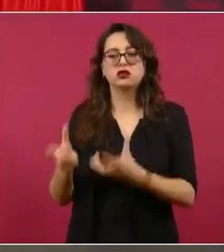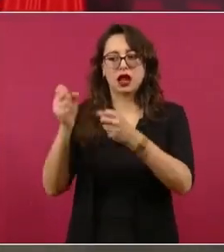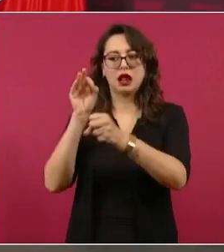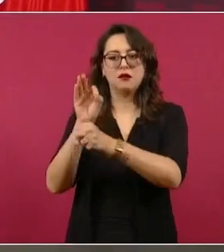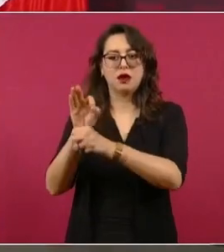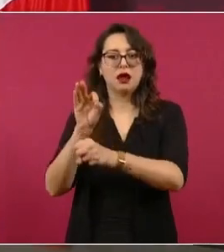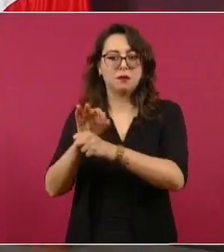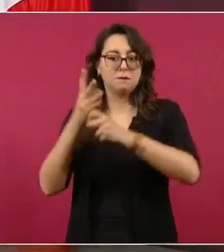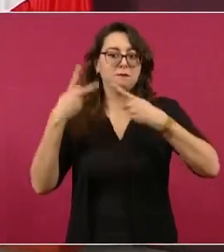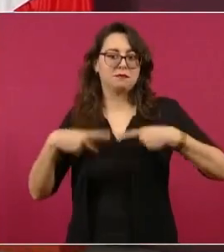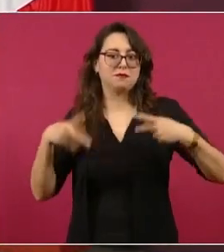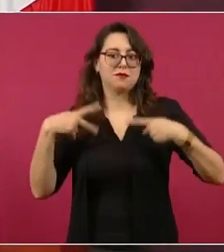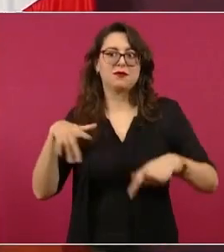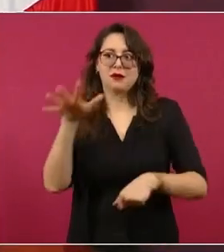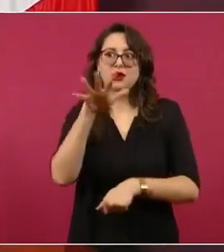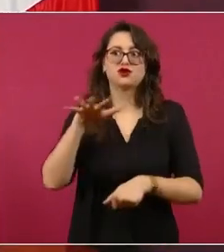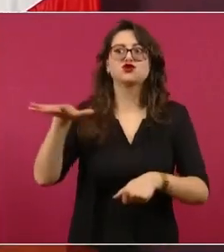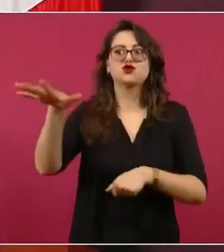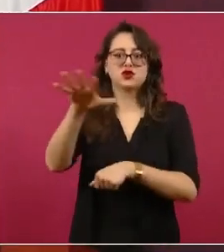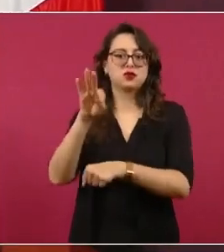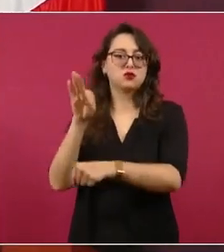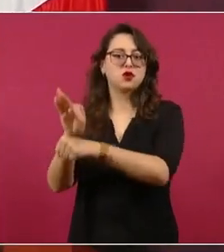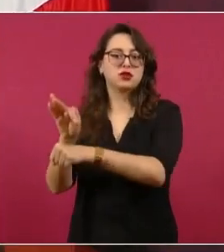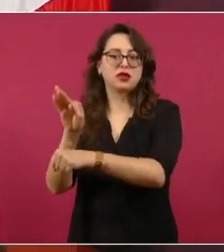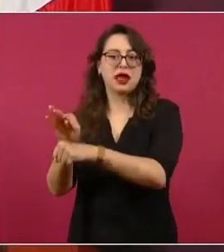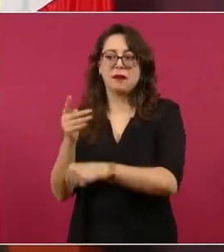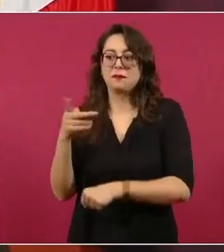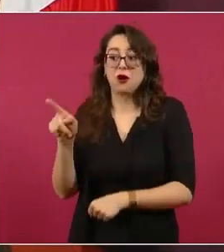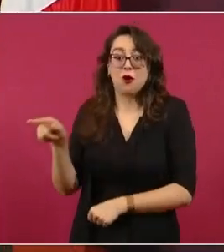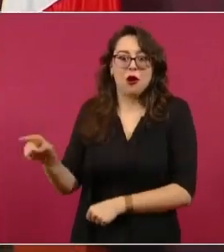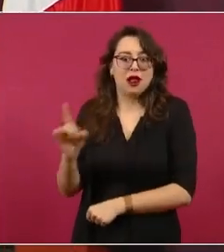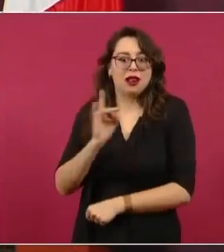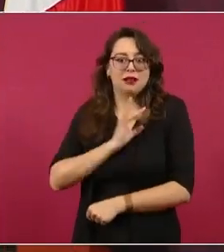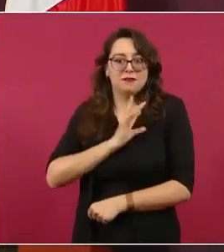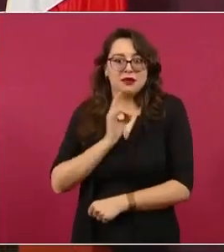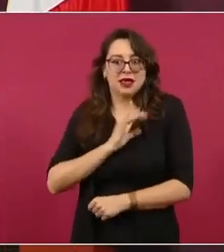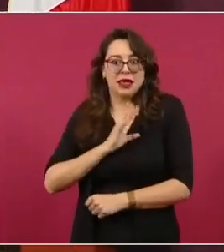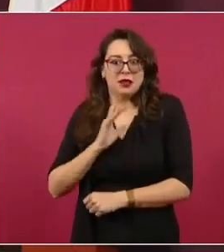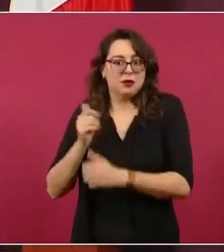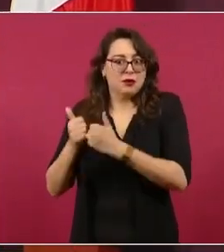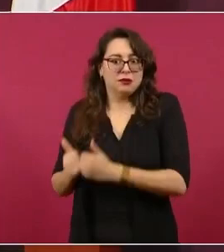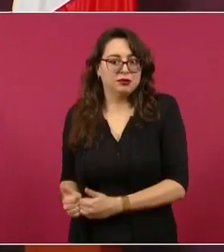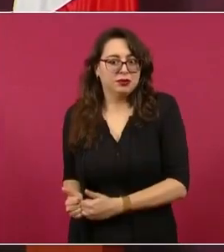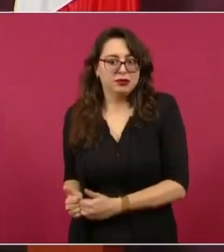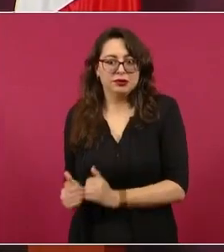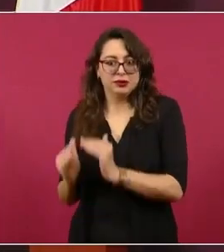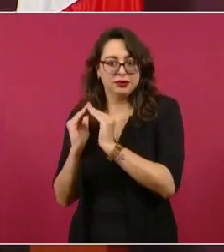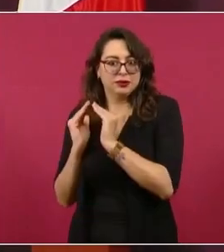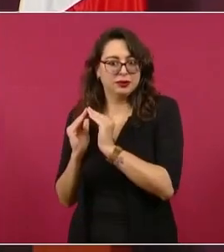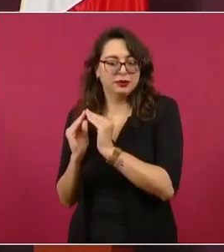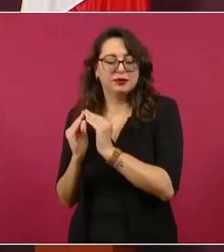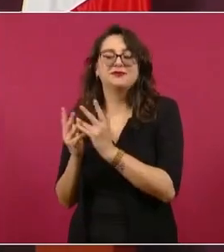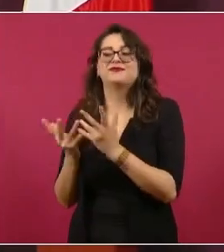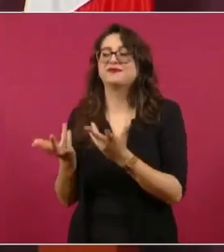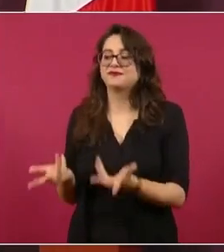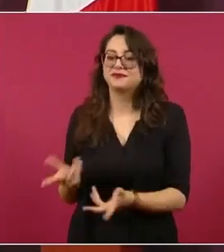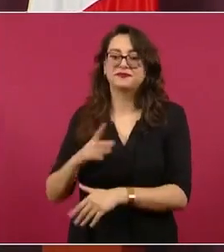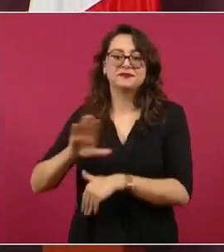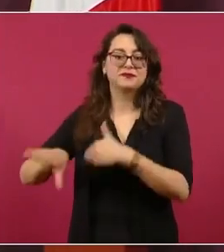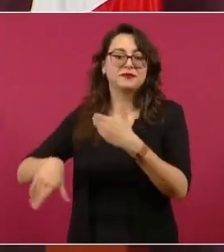como sucedió con el ingeniero Eberto Castillo, como Álvarez Garín, como otros